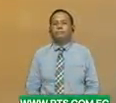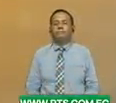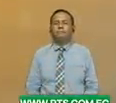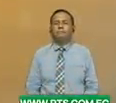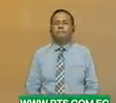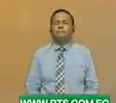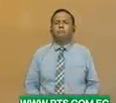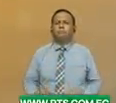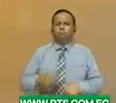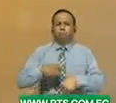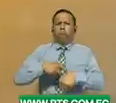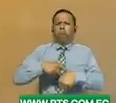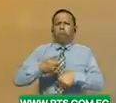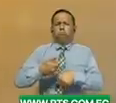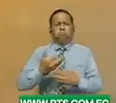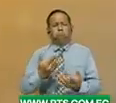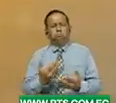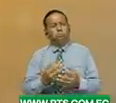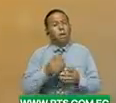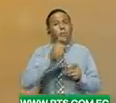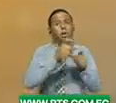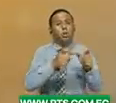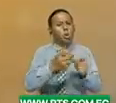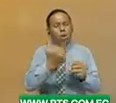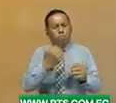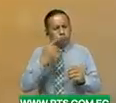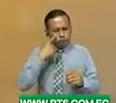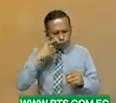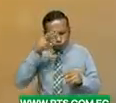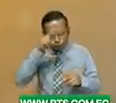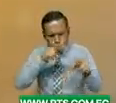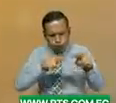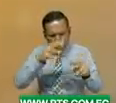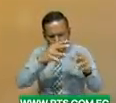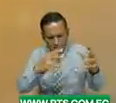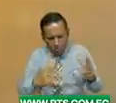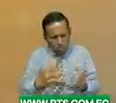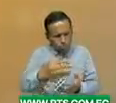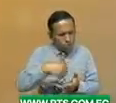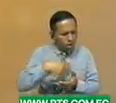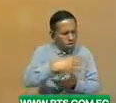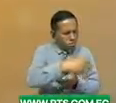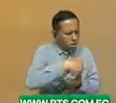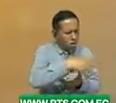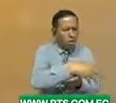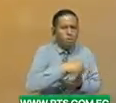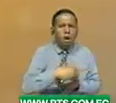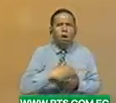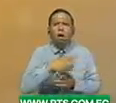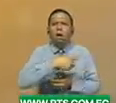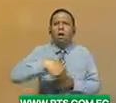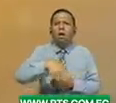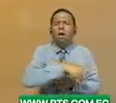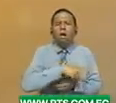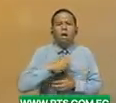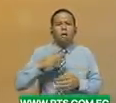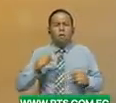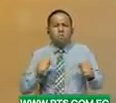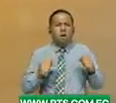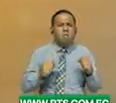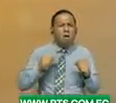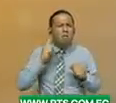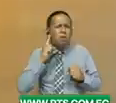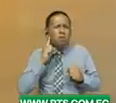Se tomaron el tiempo para revisar a cada una de las personas que estaban libando en la vía pública y con la música a alto volumen.